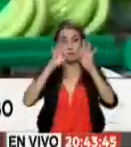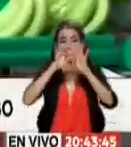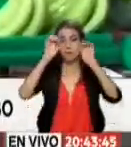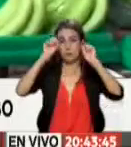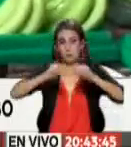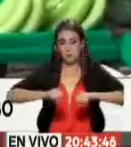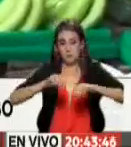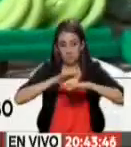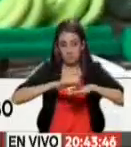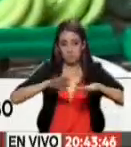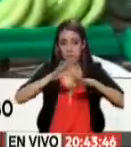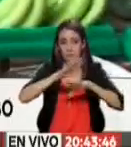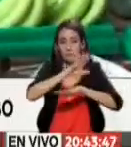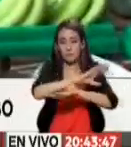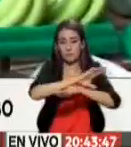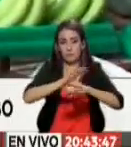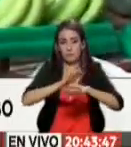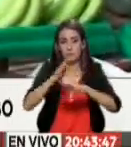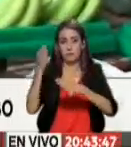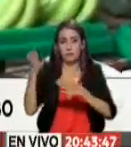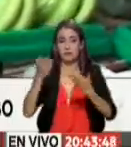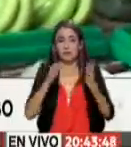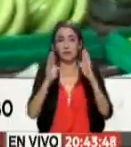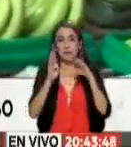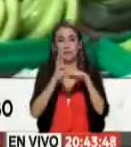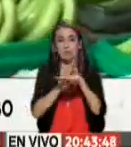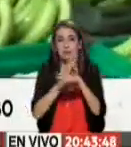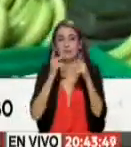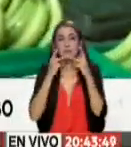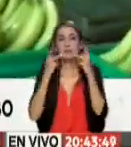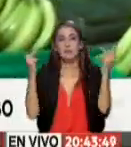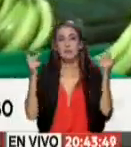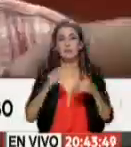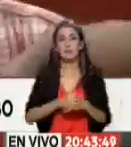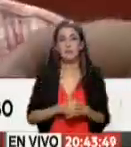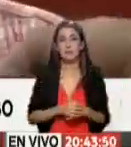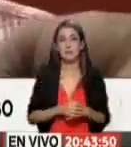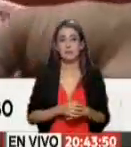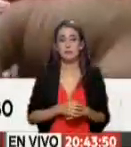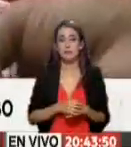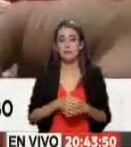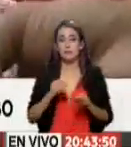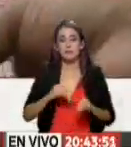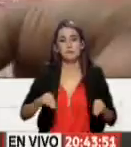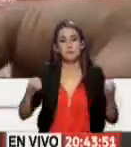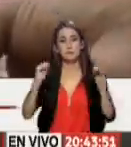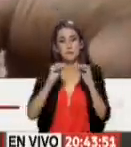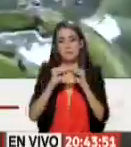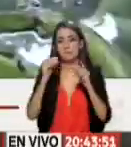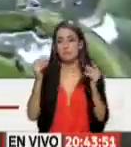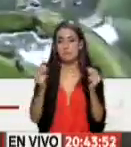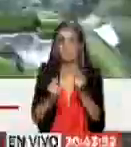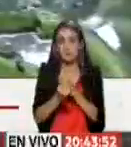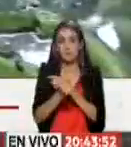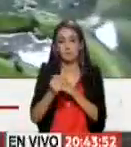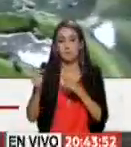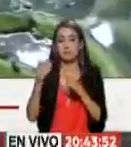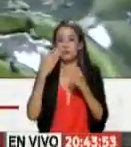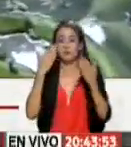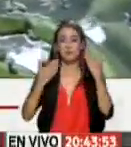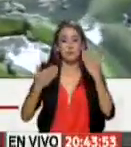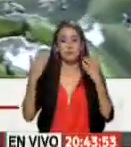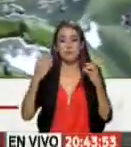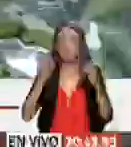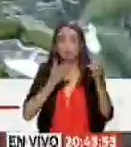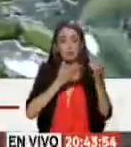impulsar el área rural con créditos de la banca pública. De la mejor manera, lo más rápido posible. Y me ha